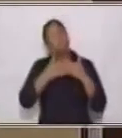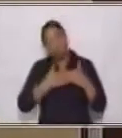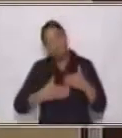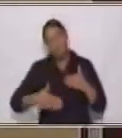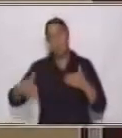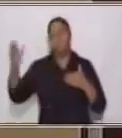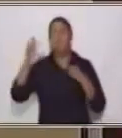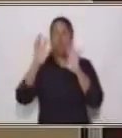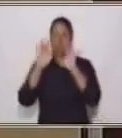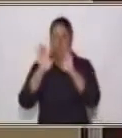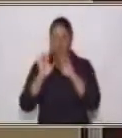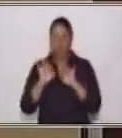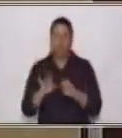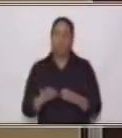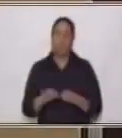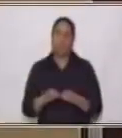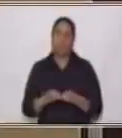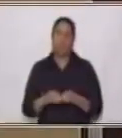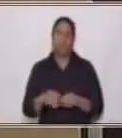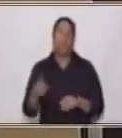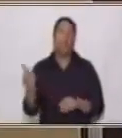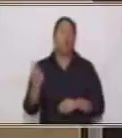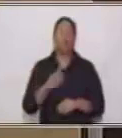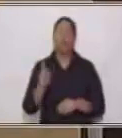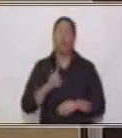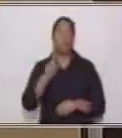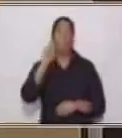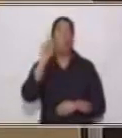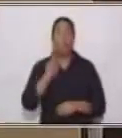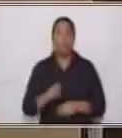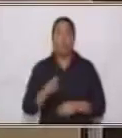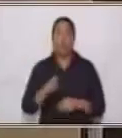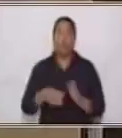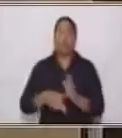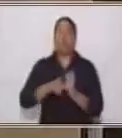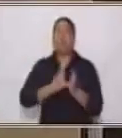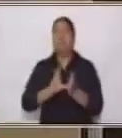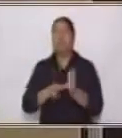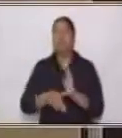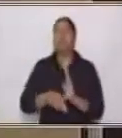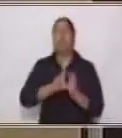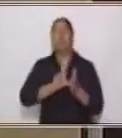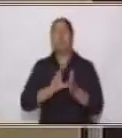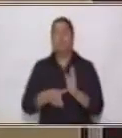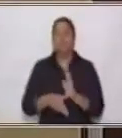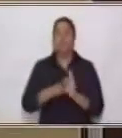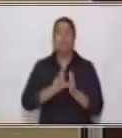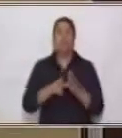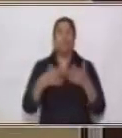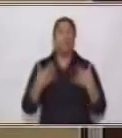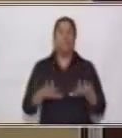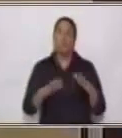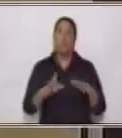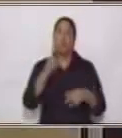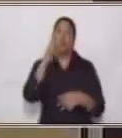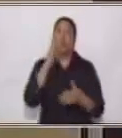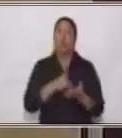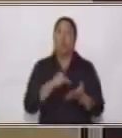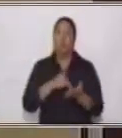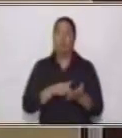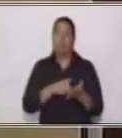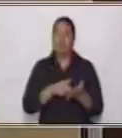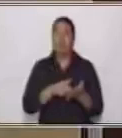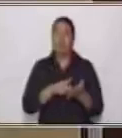conclusión. No debe repetir lo ya dicho. Lo ya dicho lo vamos a repetir en cierta forma en el